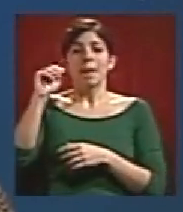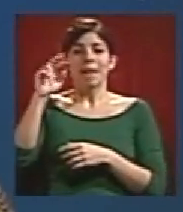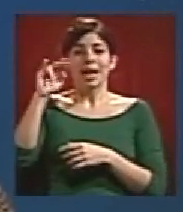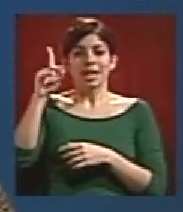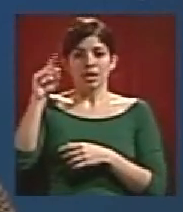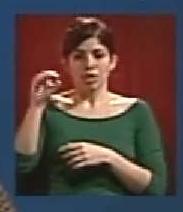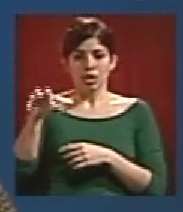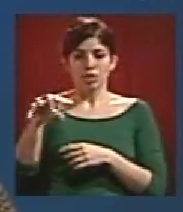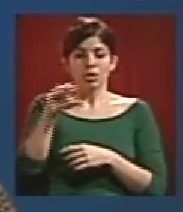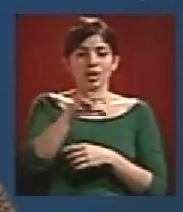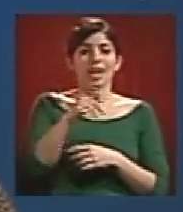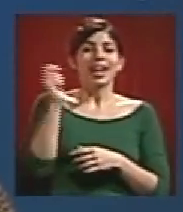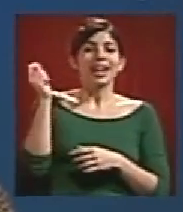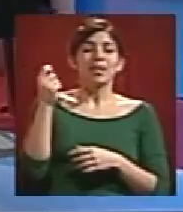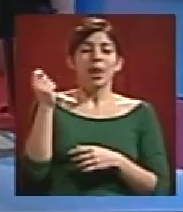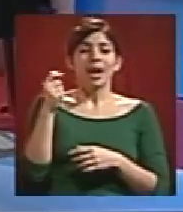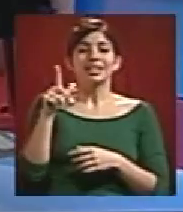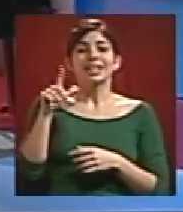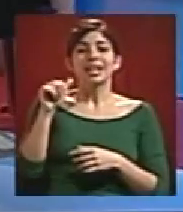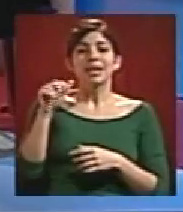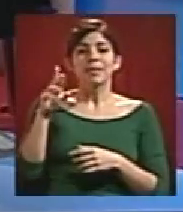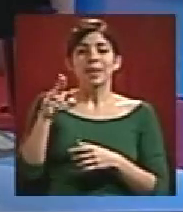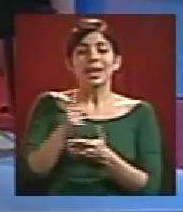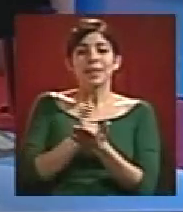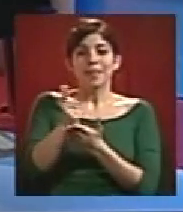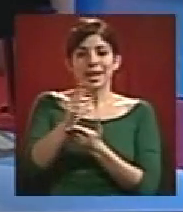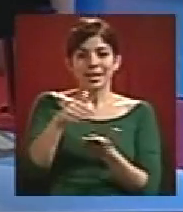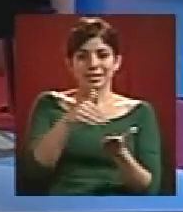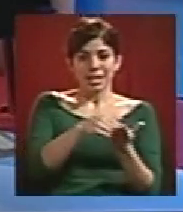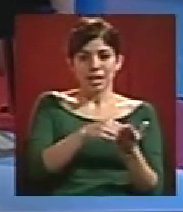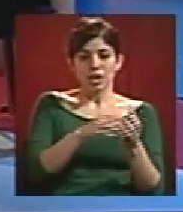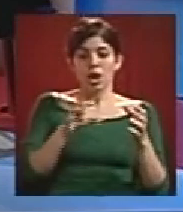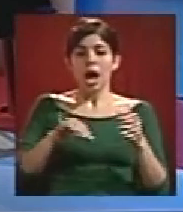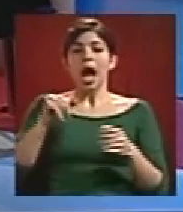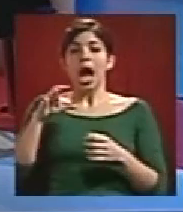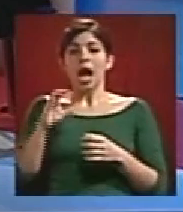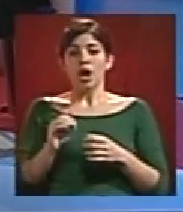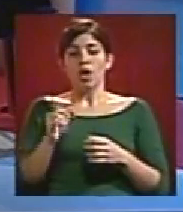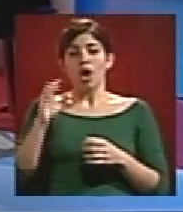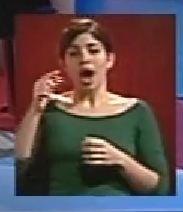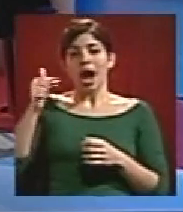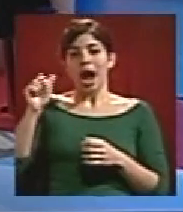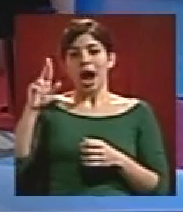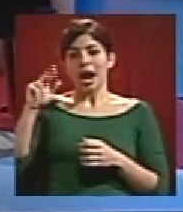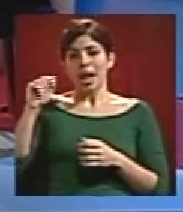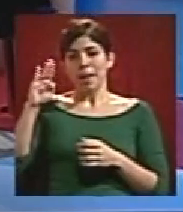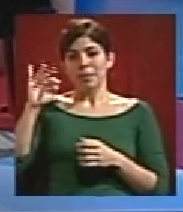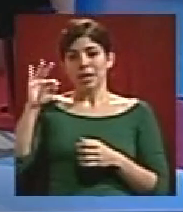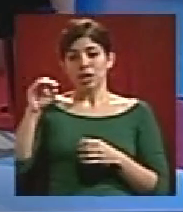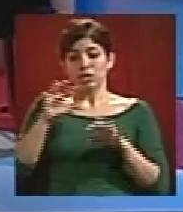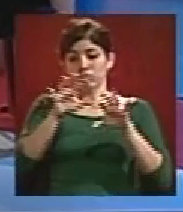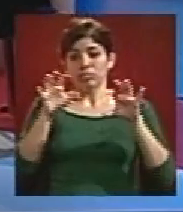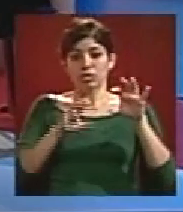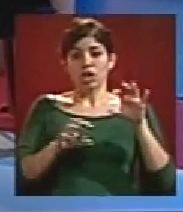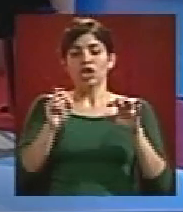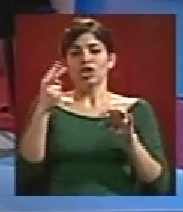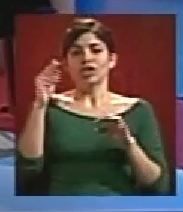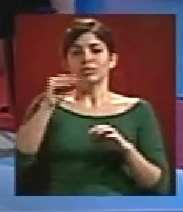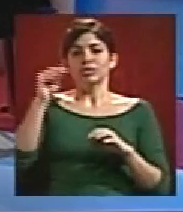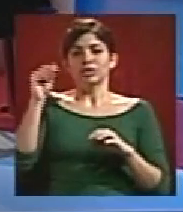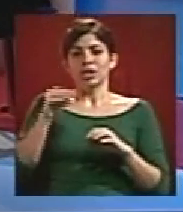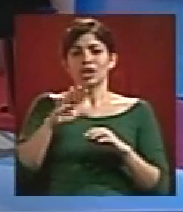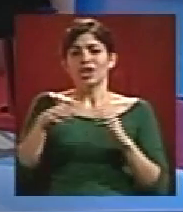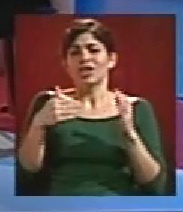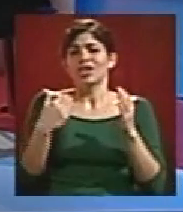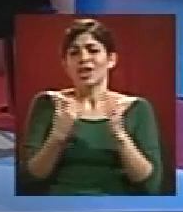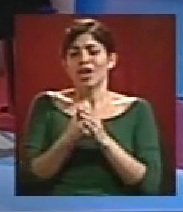Liberia Centro y Jacó, en Garabito, representan el 12% de todos los metros cuadrados que se